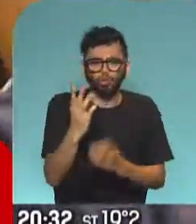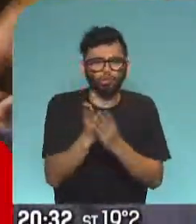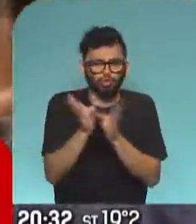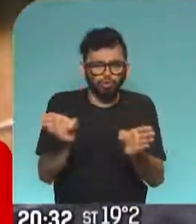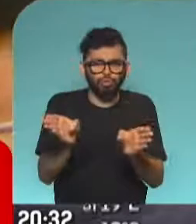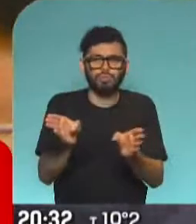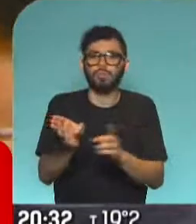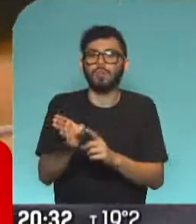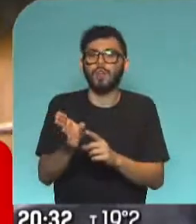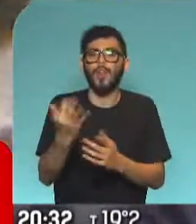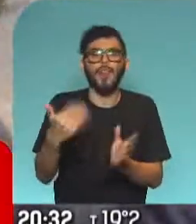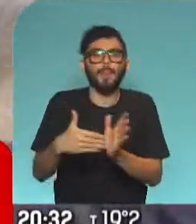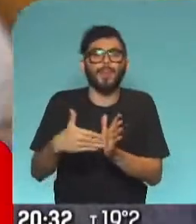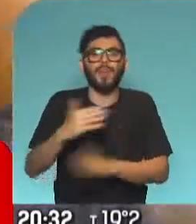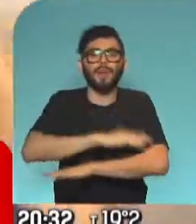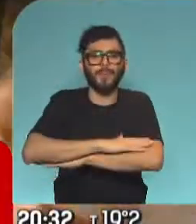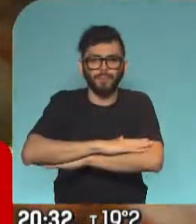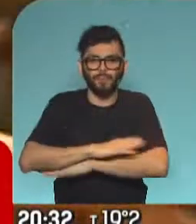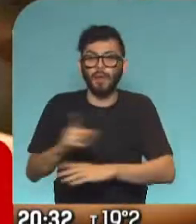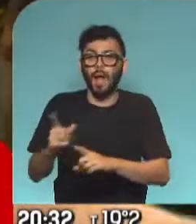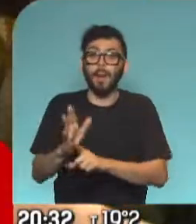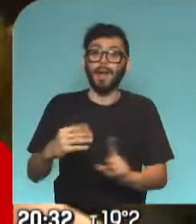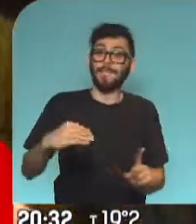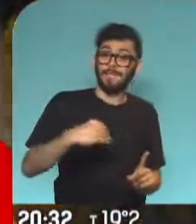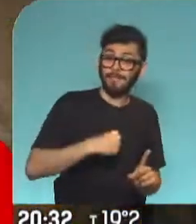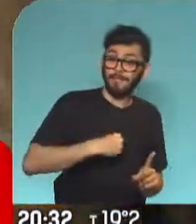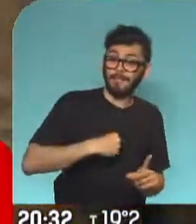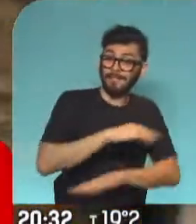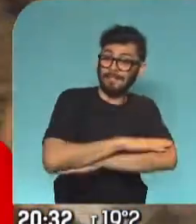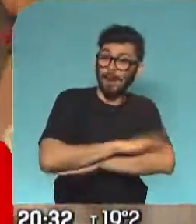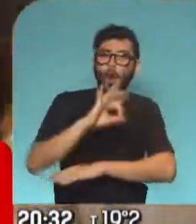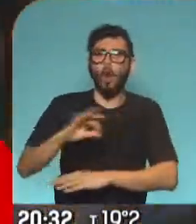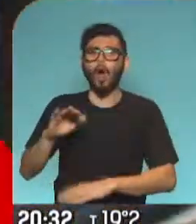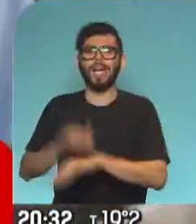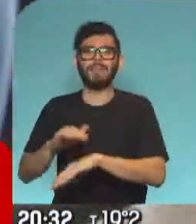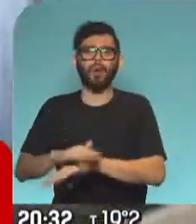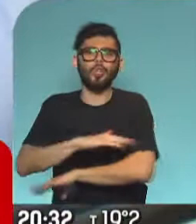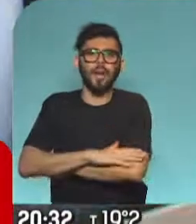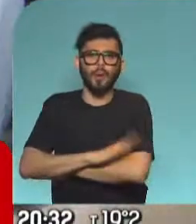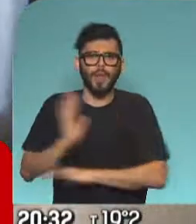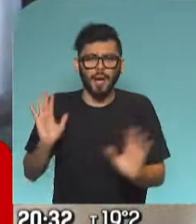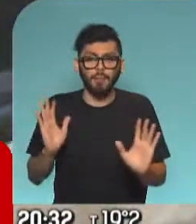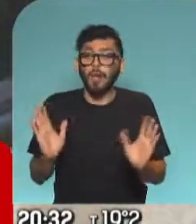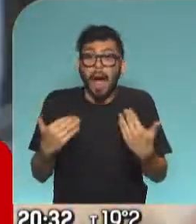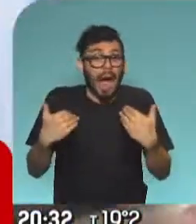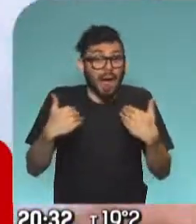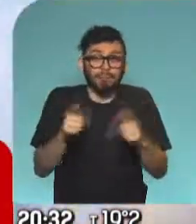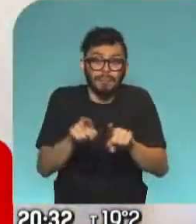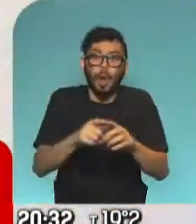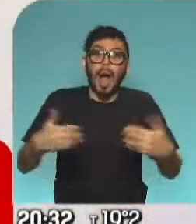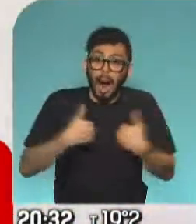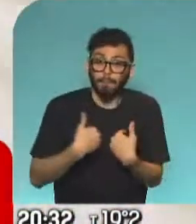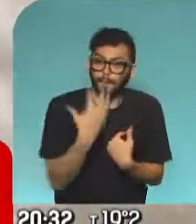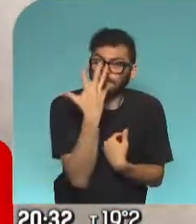la ética de las convicciones o la ética de la responsabilidad que hay que actuar por la ética de la responsabilidad porque por más que a mí también me gustaría estar en la calle